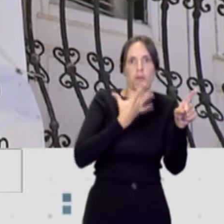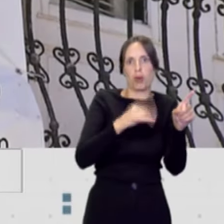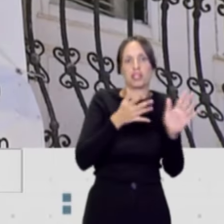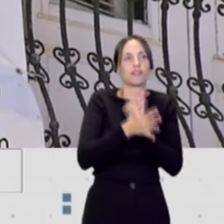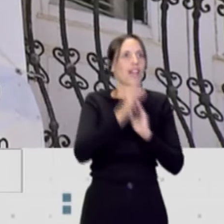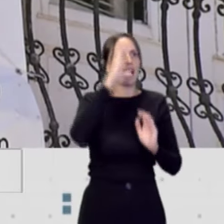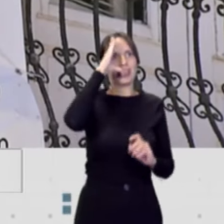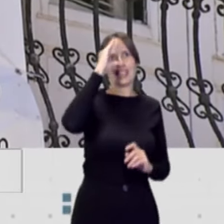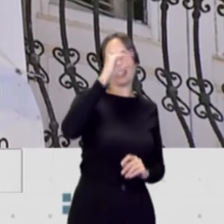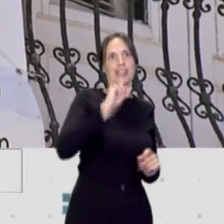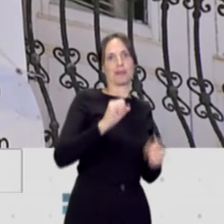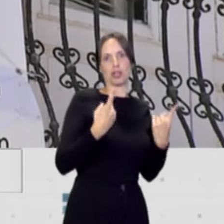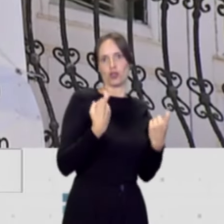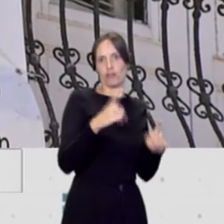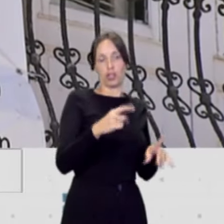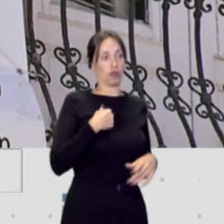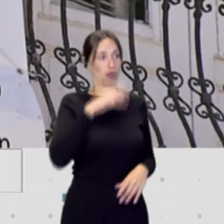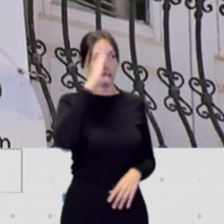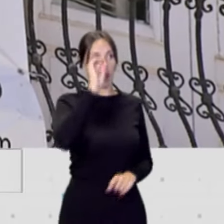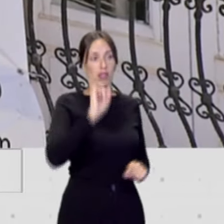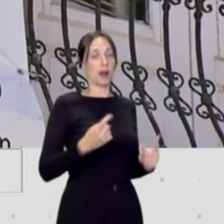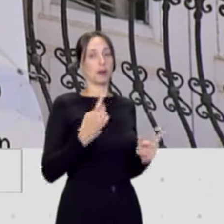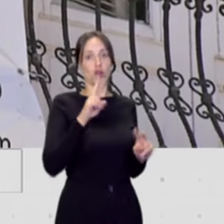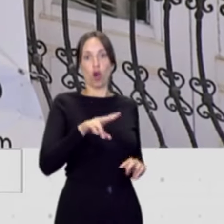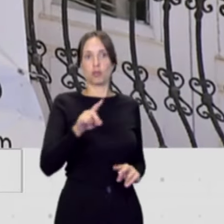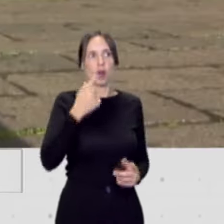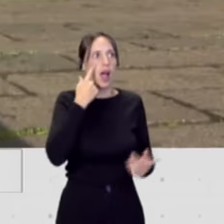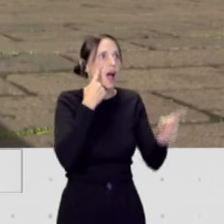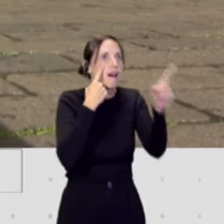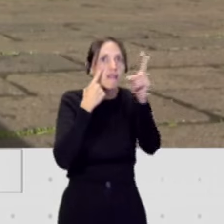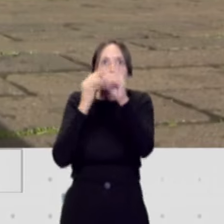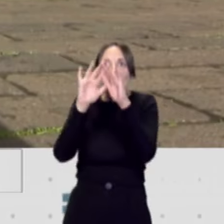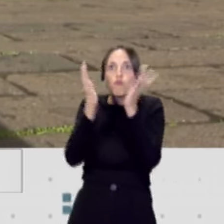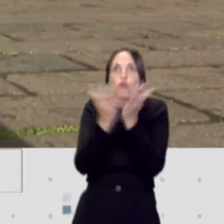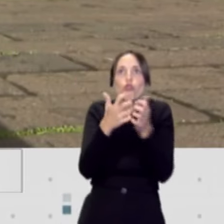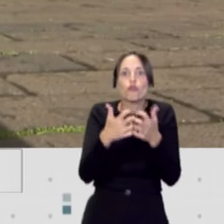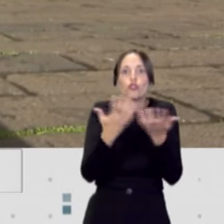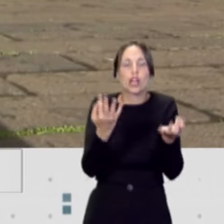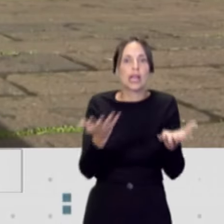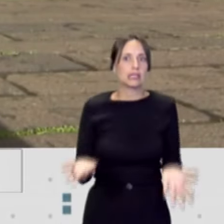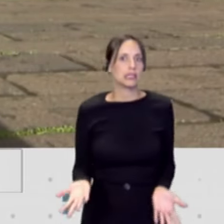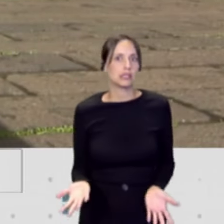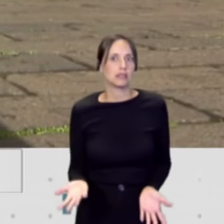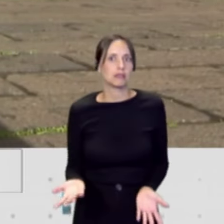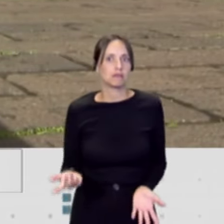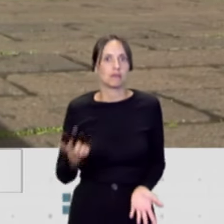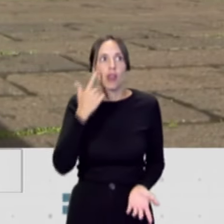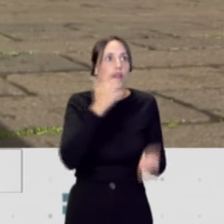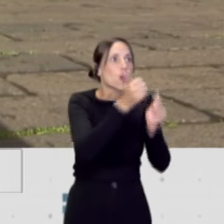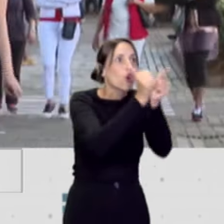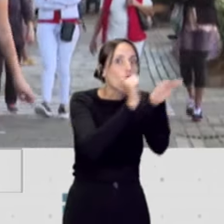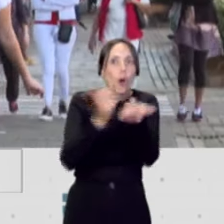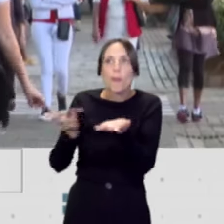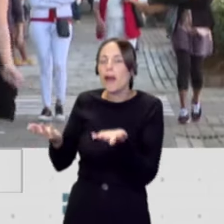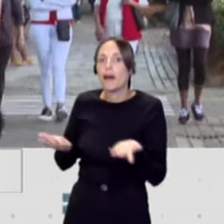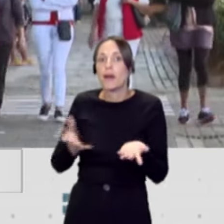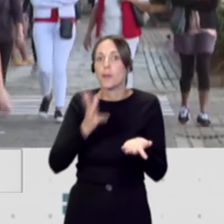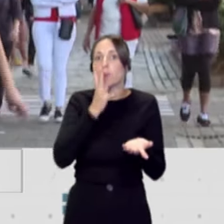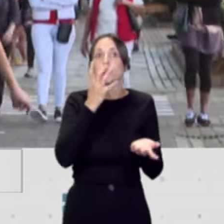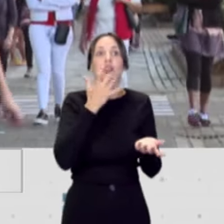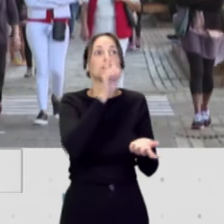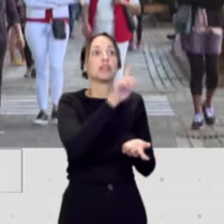soy, pero miremos lo que está funcionando. Hay sitios donde tú das libertad a los